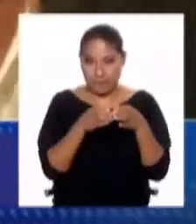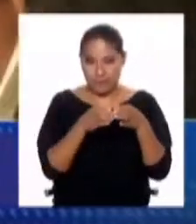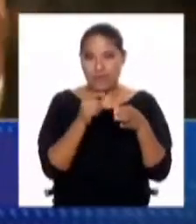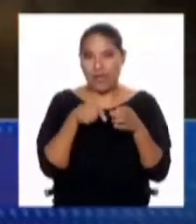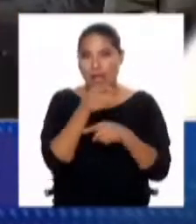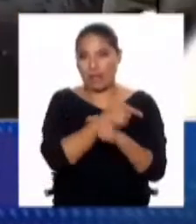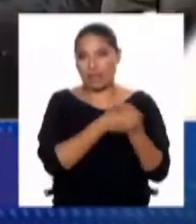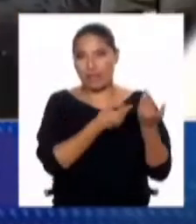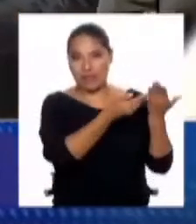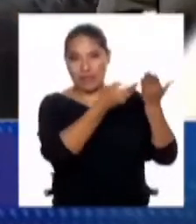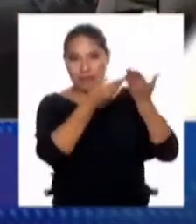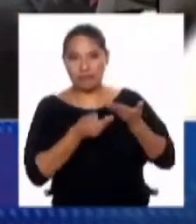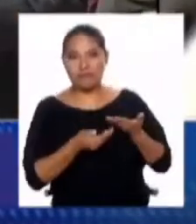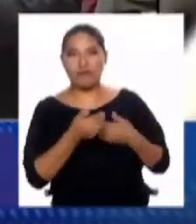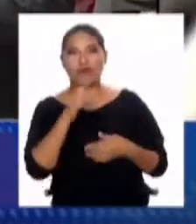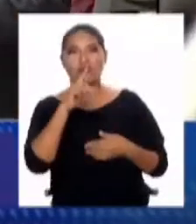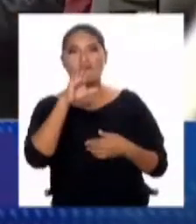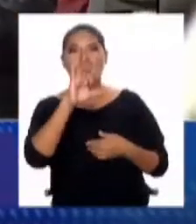Fujimori, primero